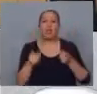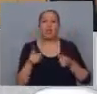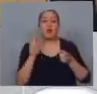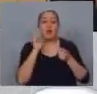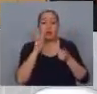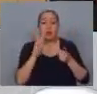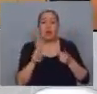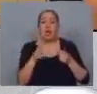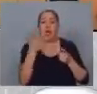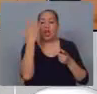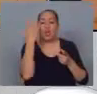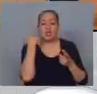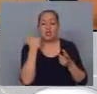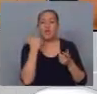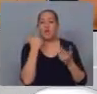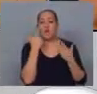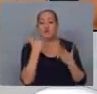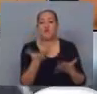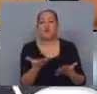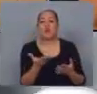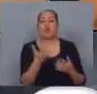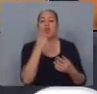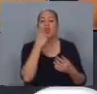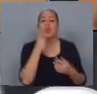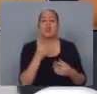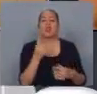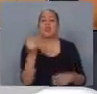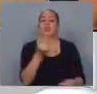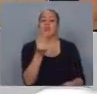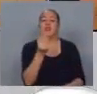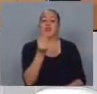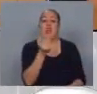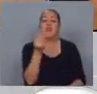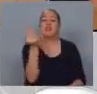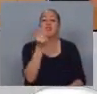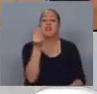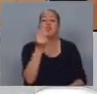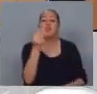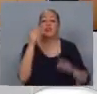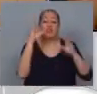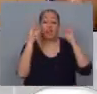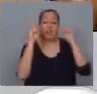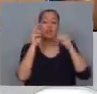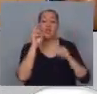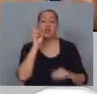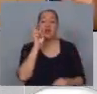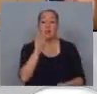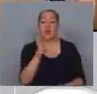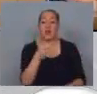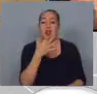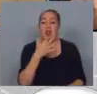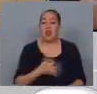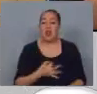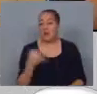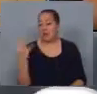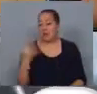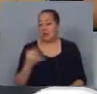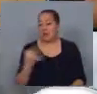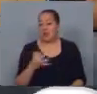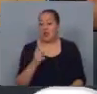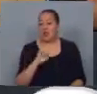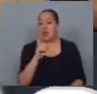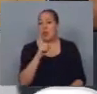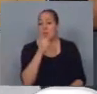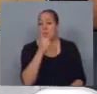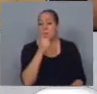ayer que datan del día sábado sábado por la noche allí y se la ve la verdad que muy bien daniel no parece